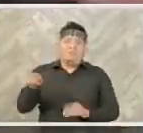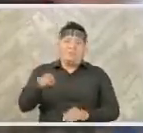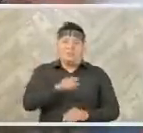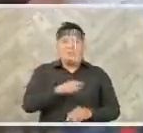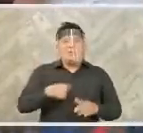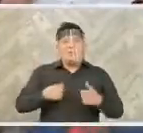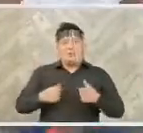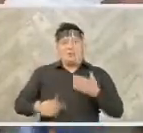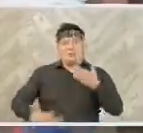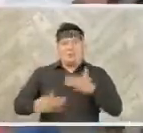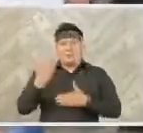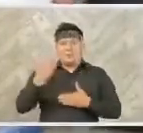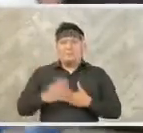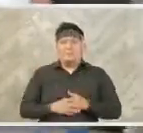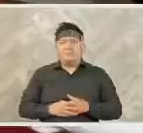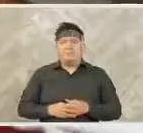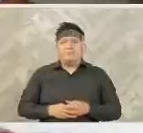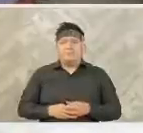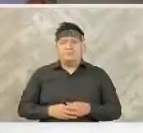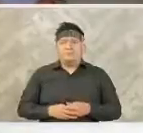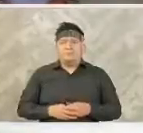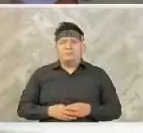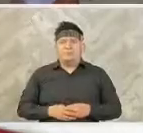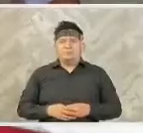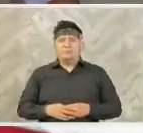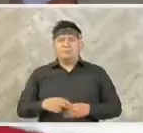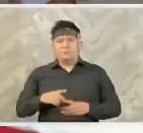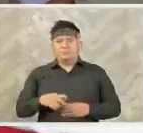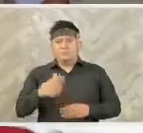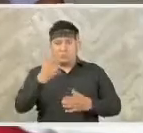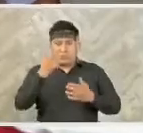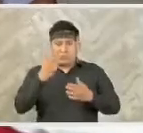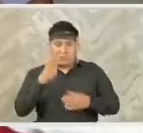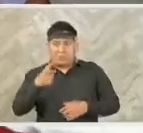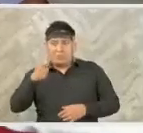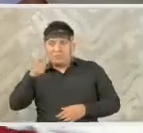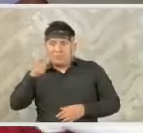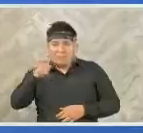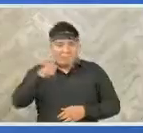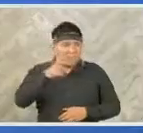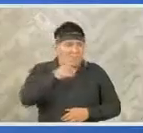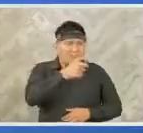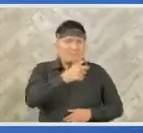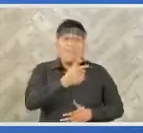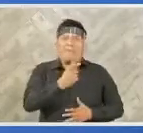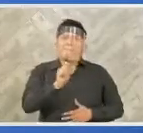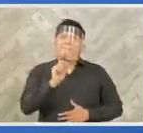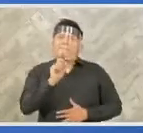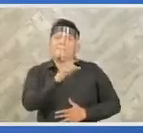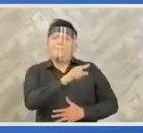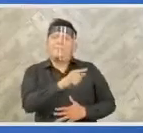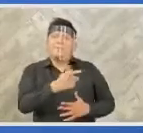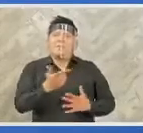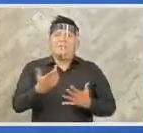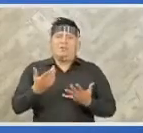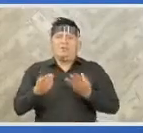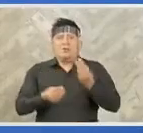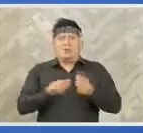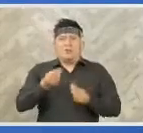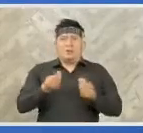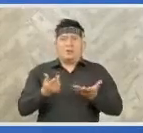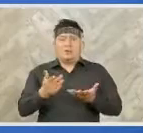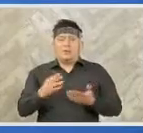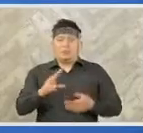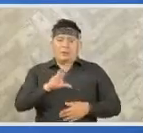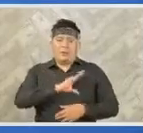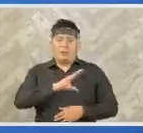que partimos. Y con todo este diagnóstico, la siguiente pregunta es, ¿qué hace entonces la administración del alcalde